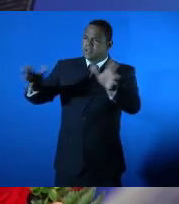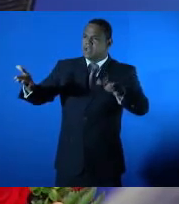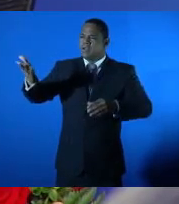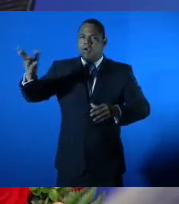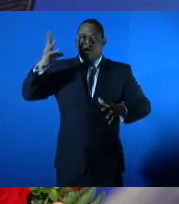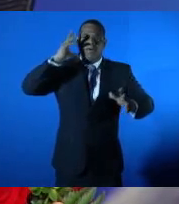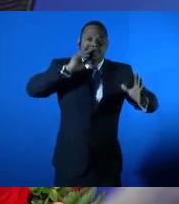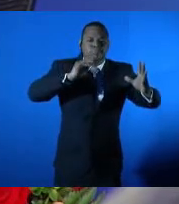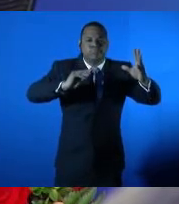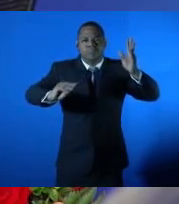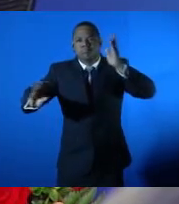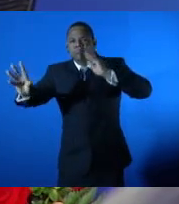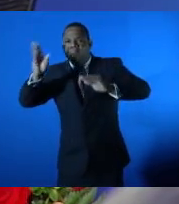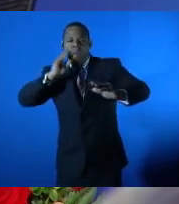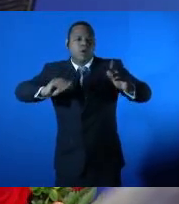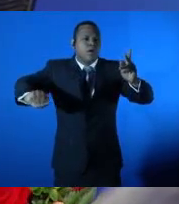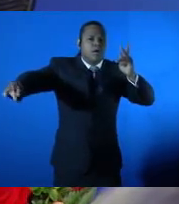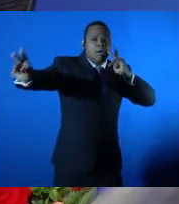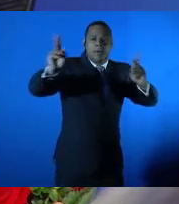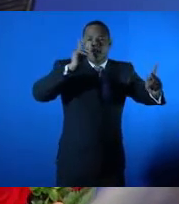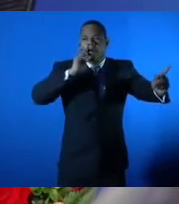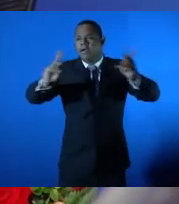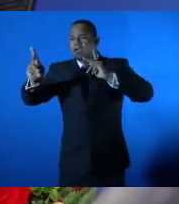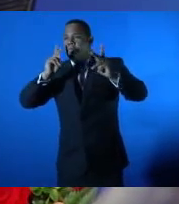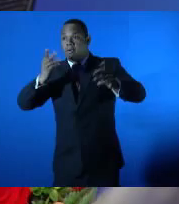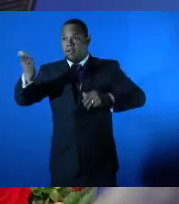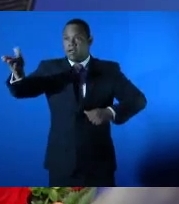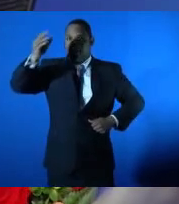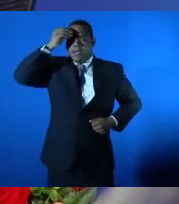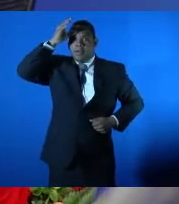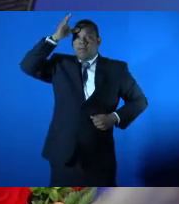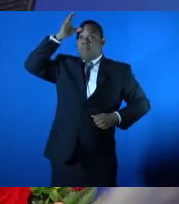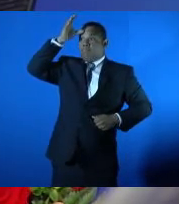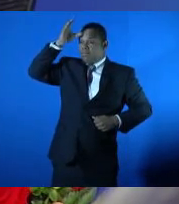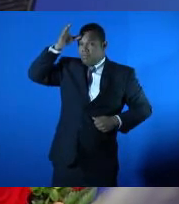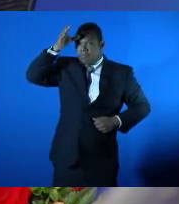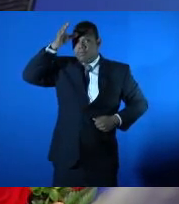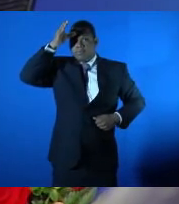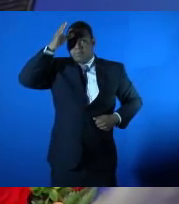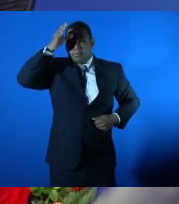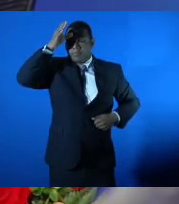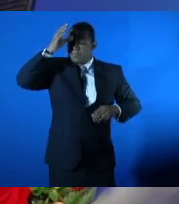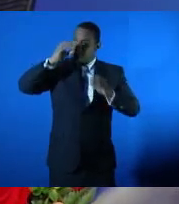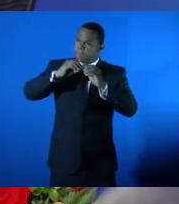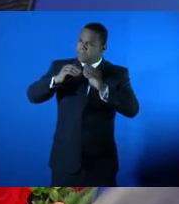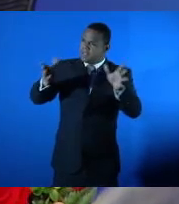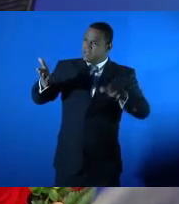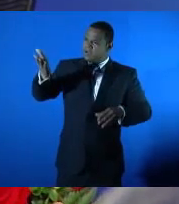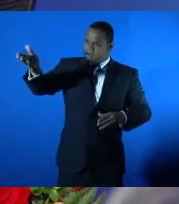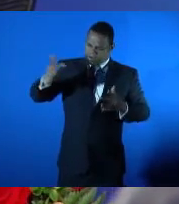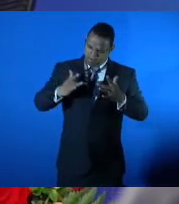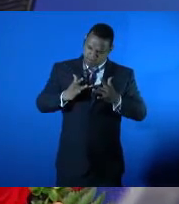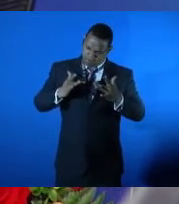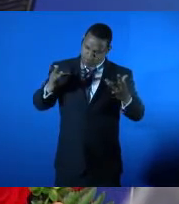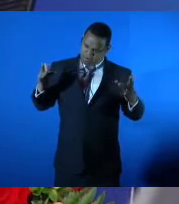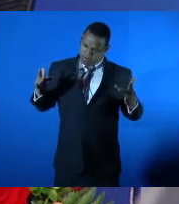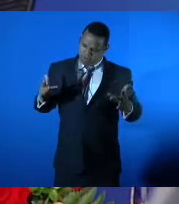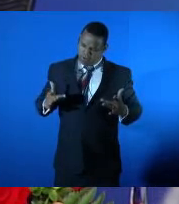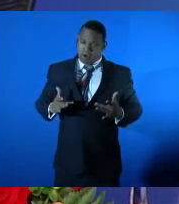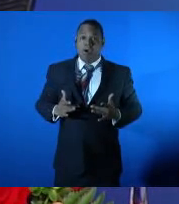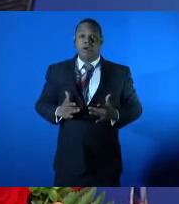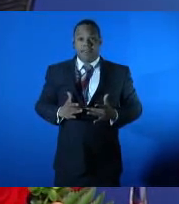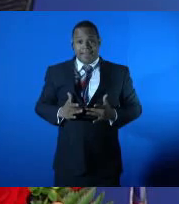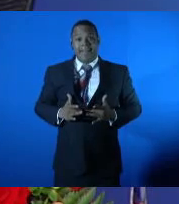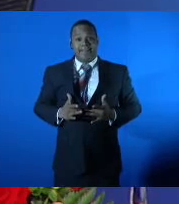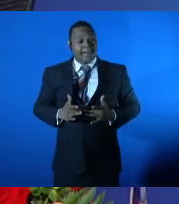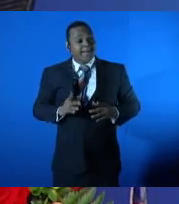muchos temas complejos y, asimismo, la humanidad que lo hace que siempre ponga por delante los intereses de